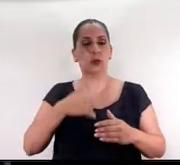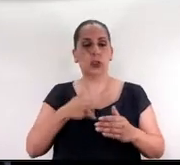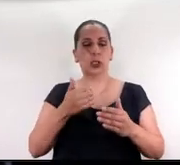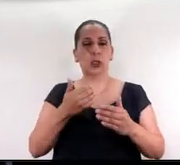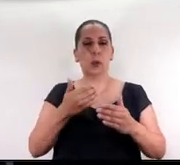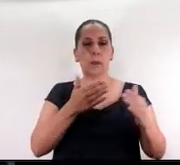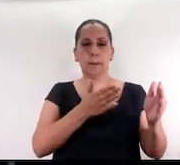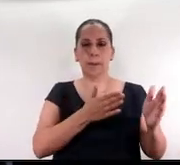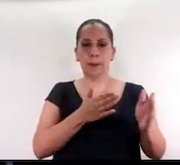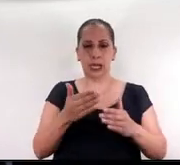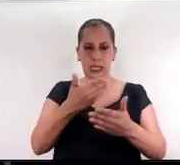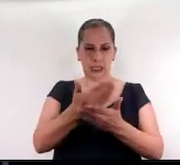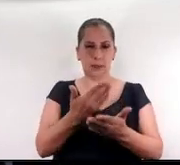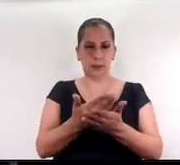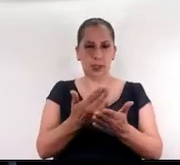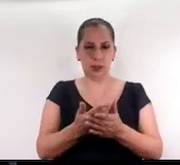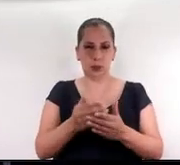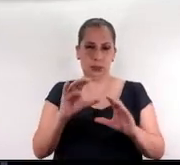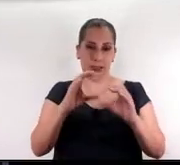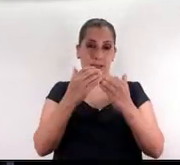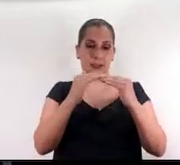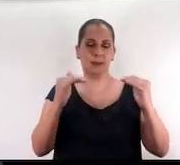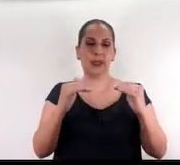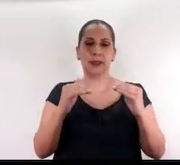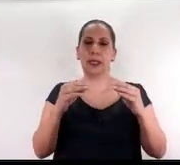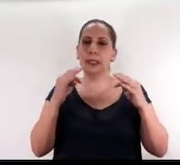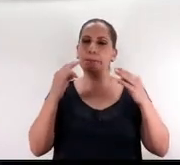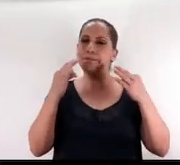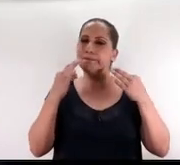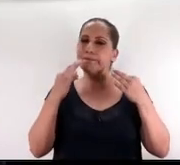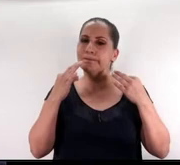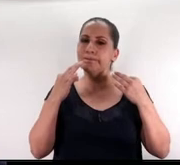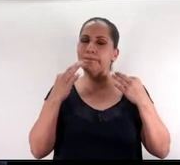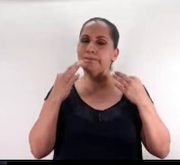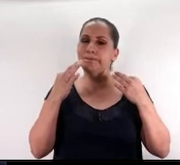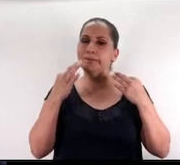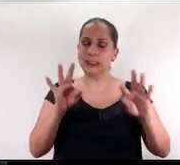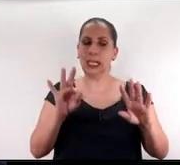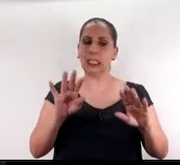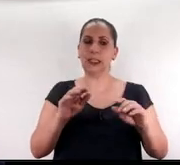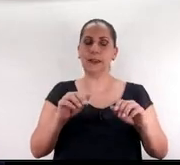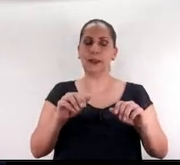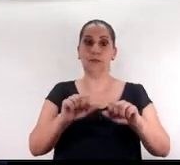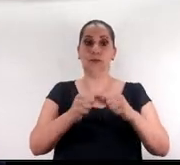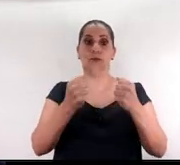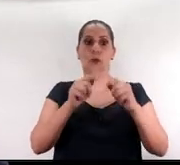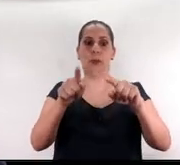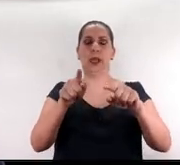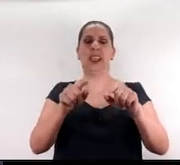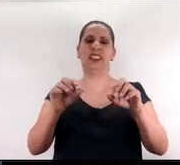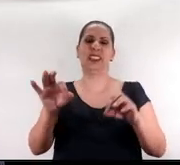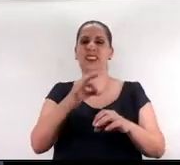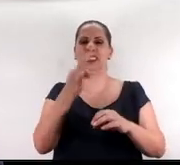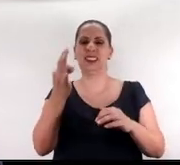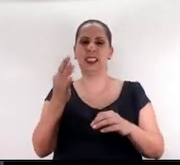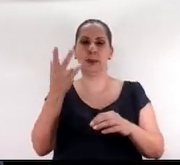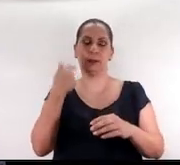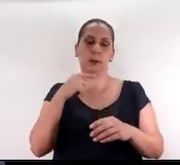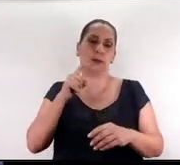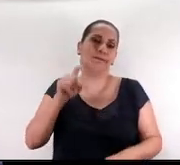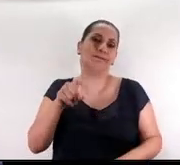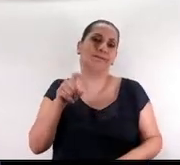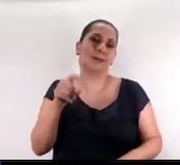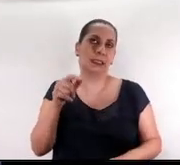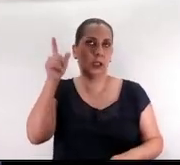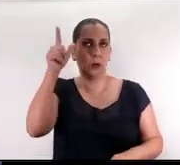que permite romper esos esquemas. Por supuesto que para eso es necesario el tema